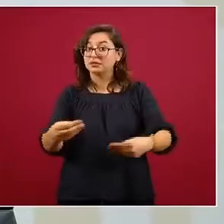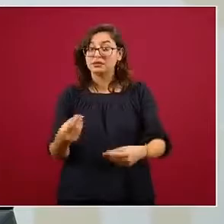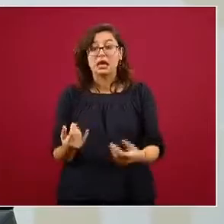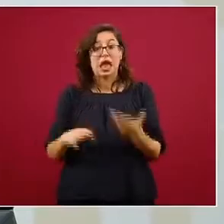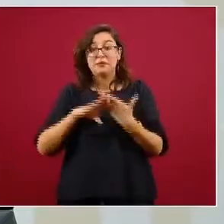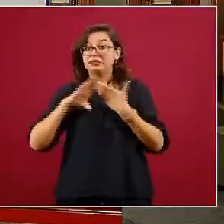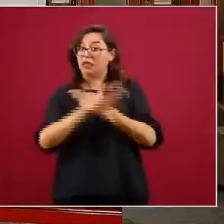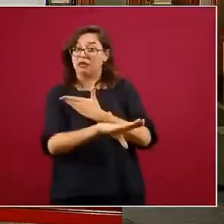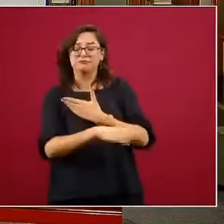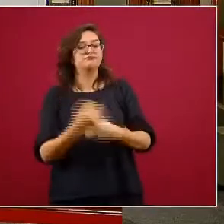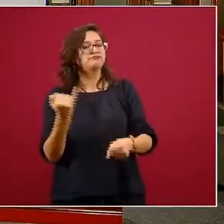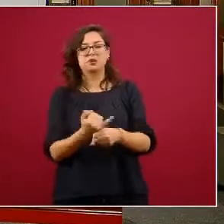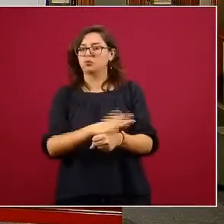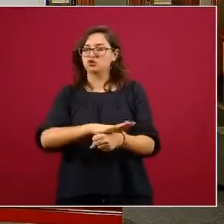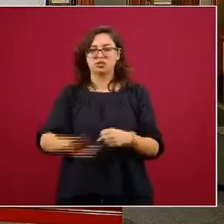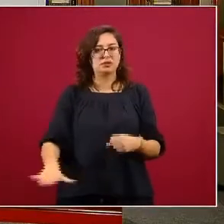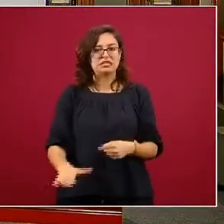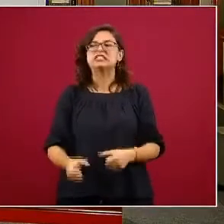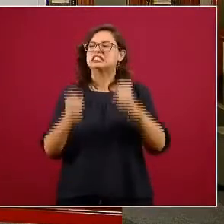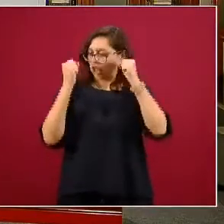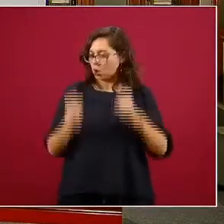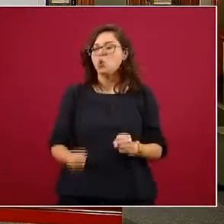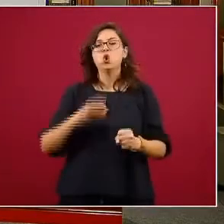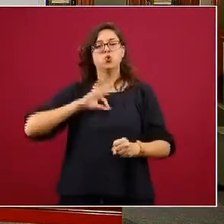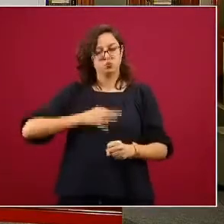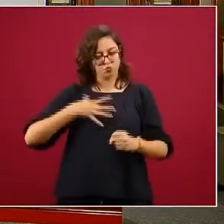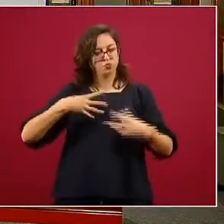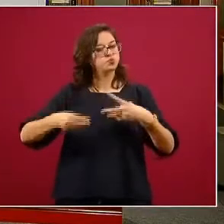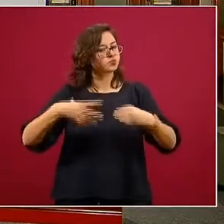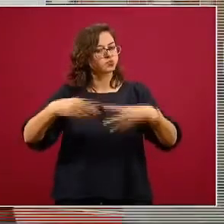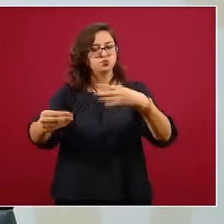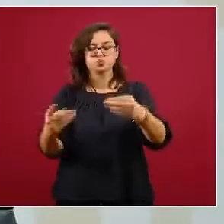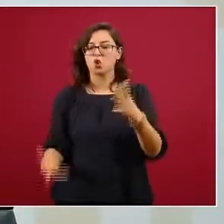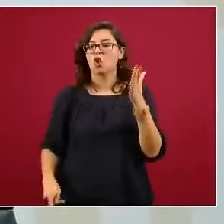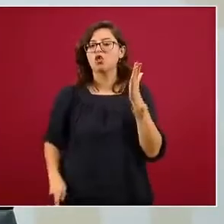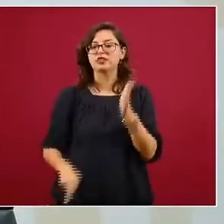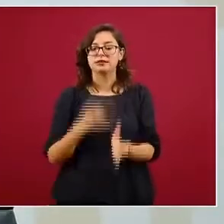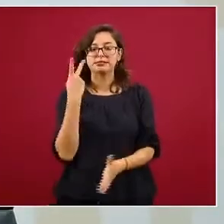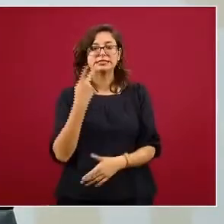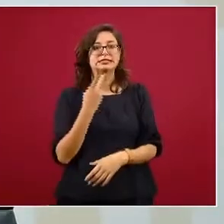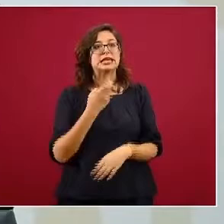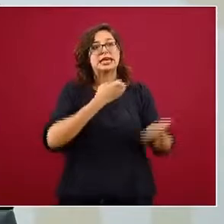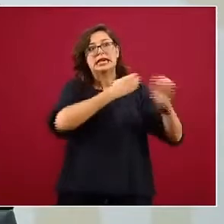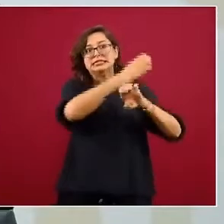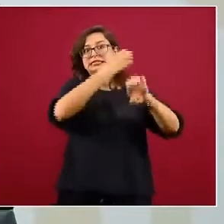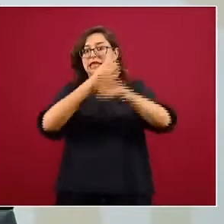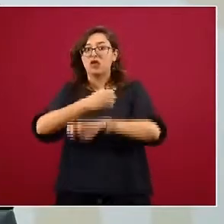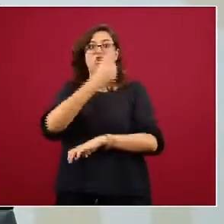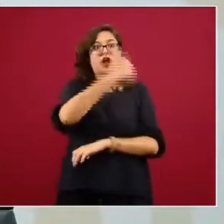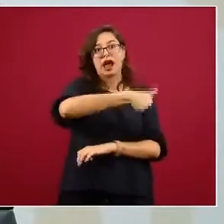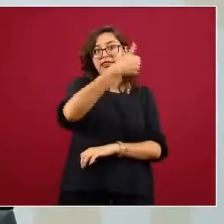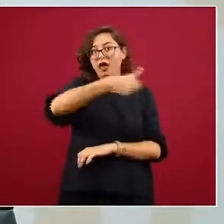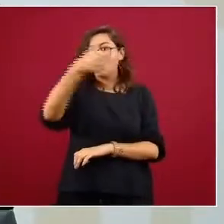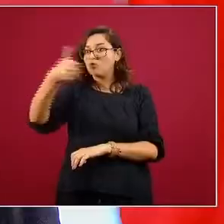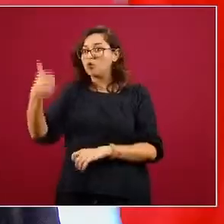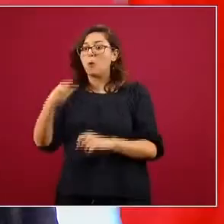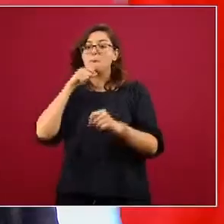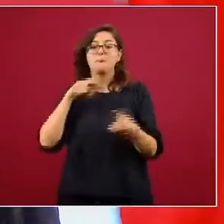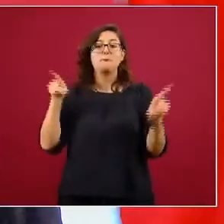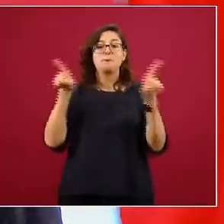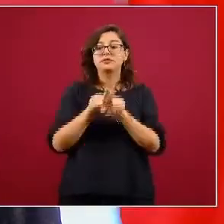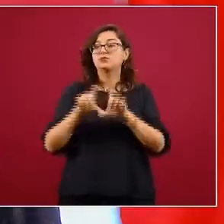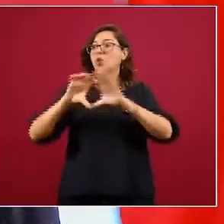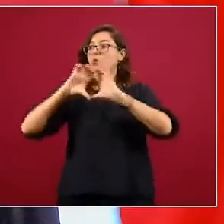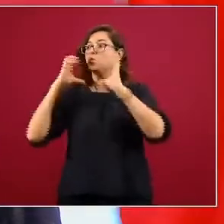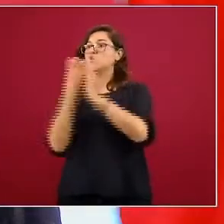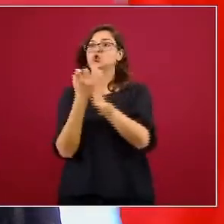Inescapablemente. En cada uno de los 32 estados de México, en el país en su conjunto y en cada uno de los países del